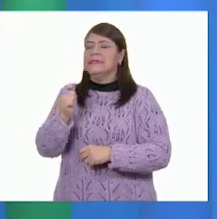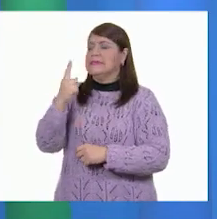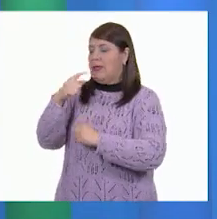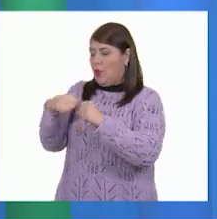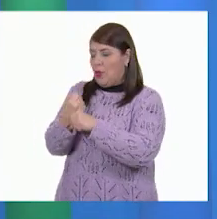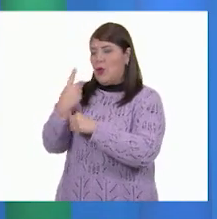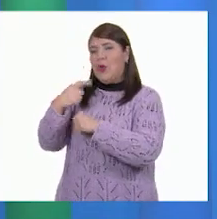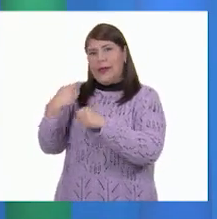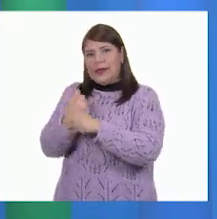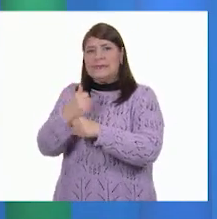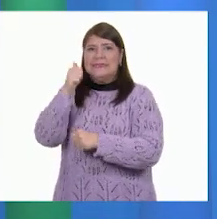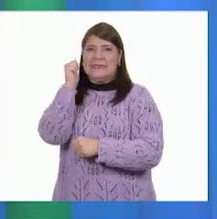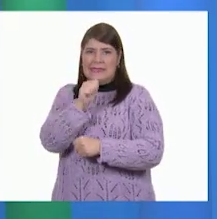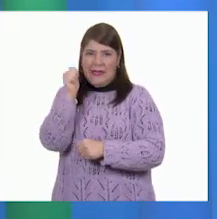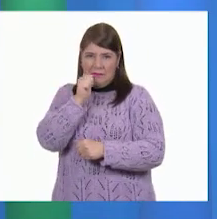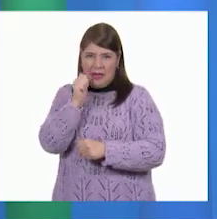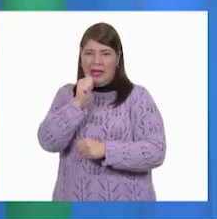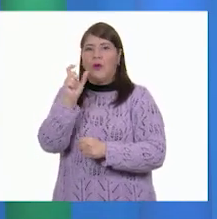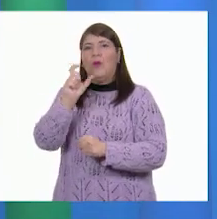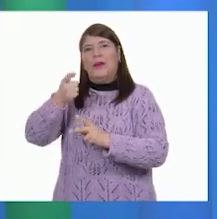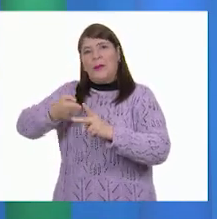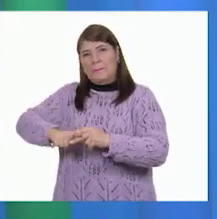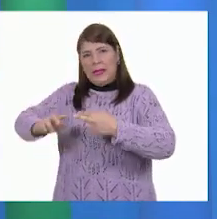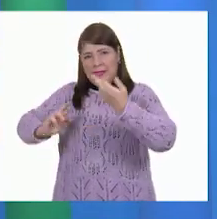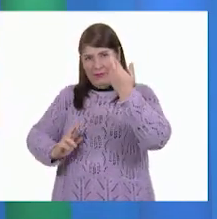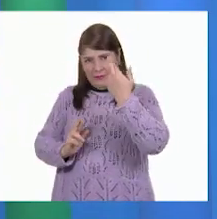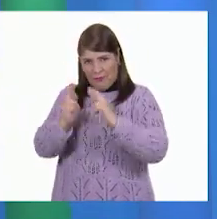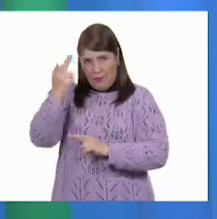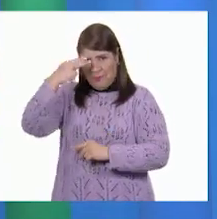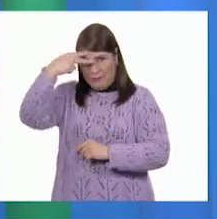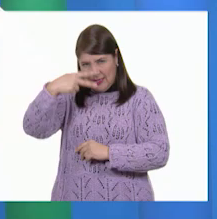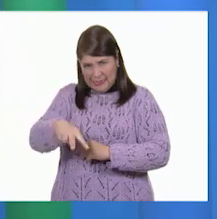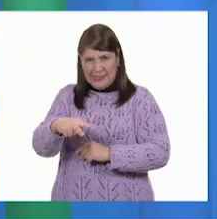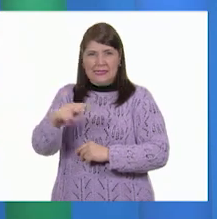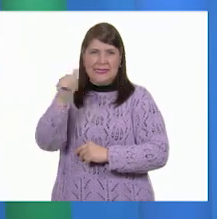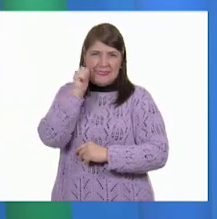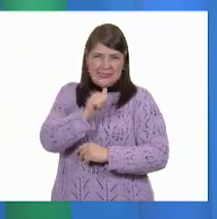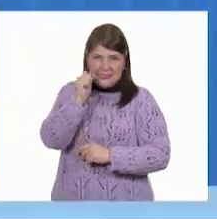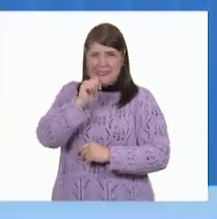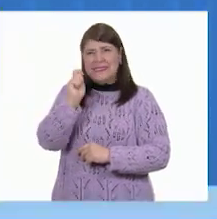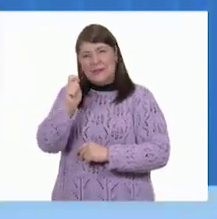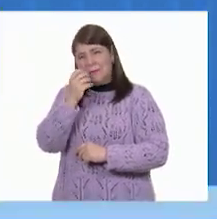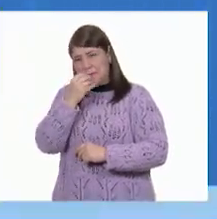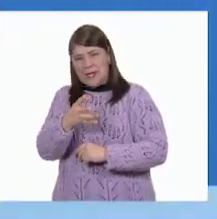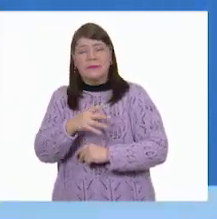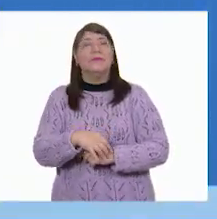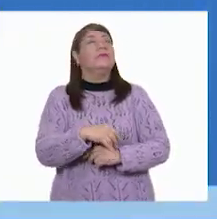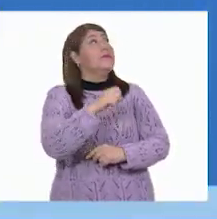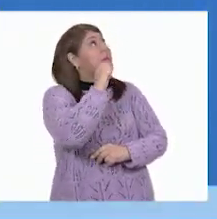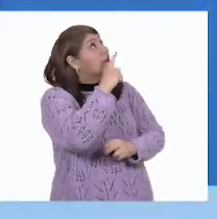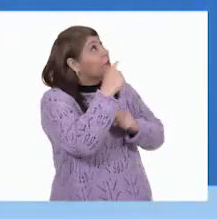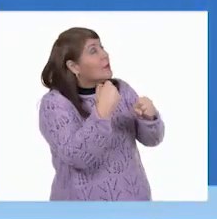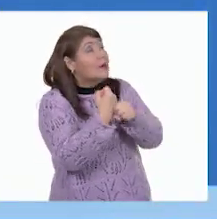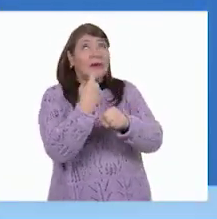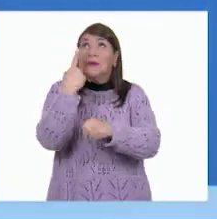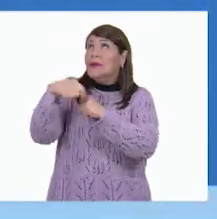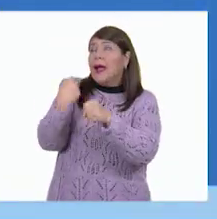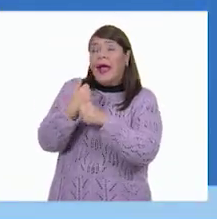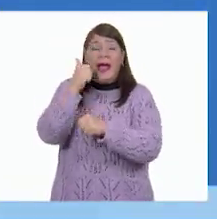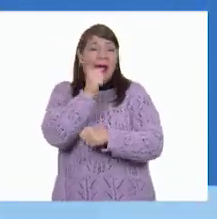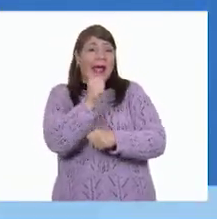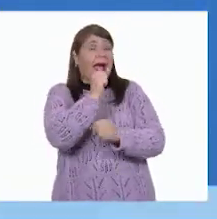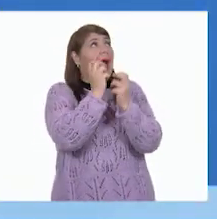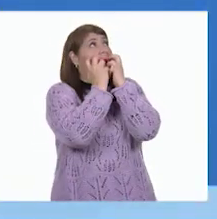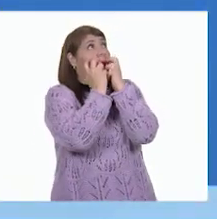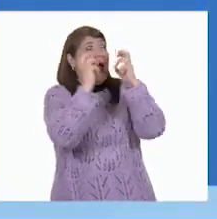una ceremonia por el inicio de la Revolución Mexicana. Desfile y toda la cosa bien padre. Y también cada año damos el grito